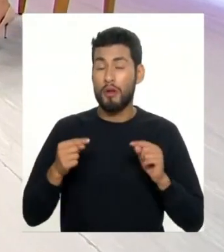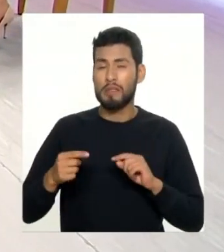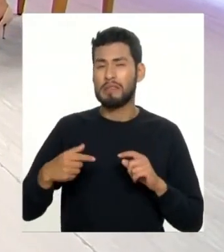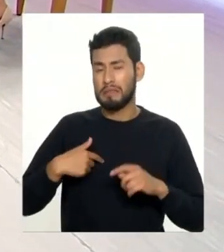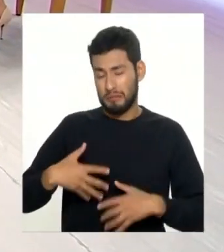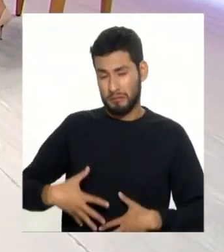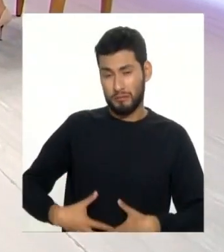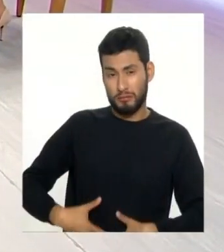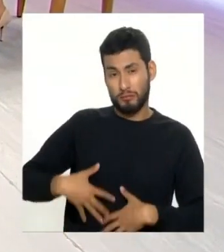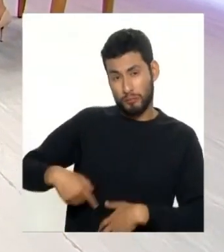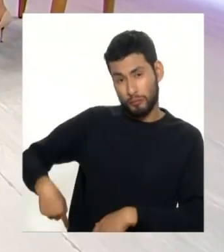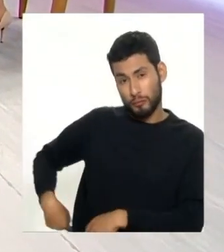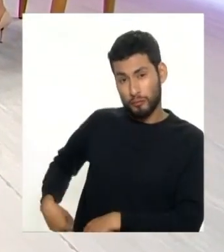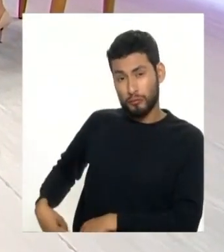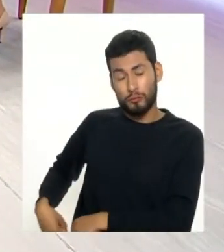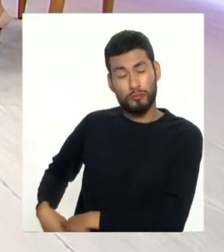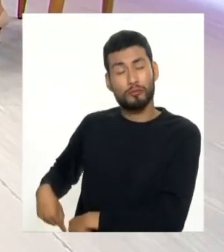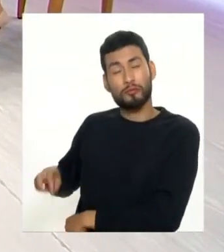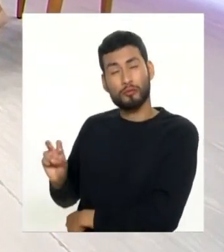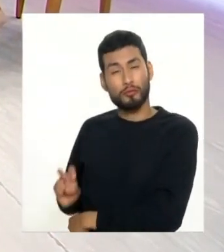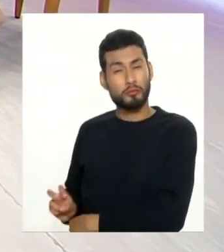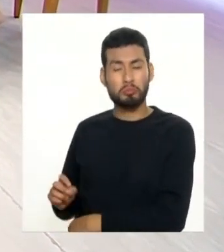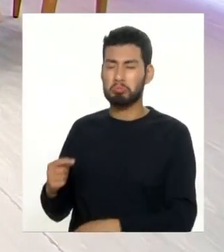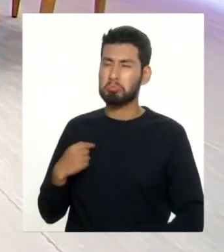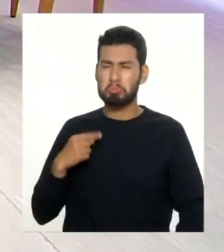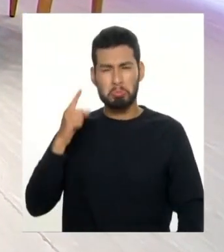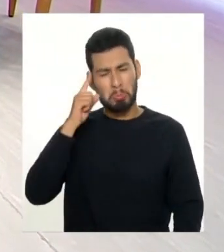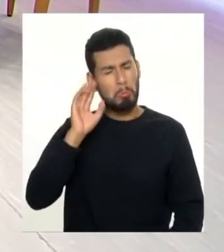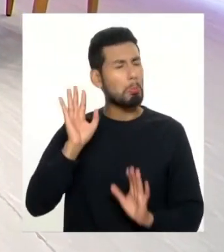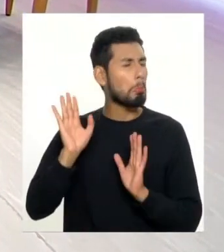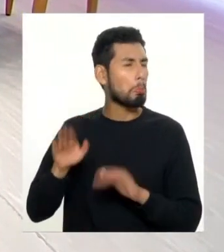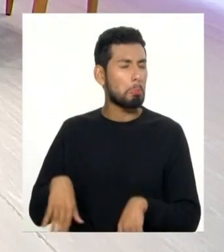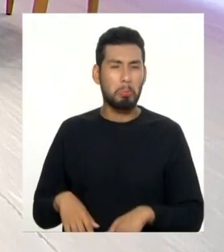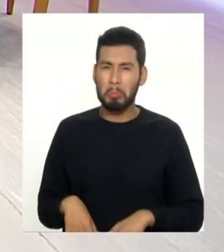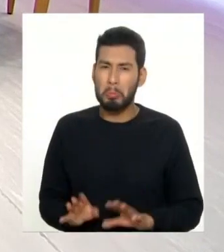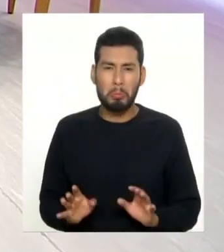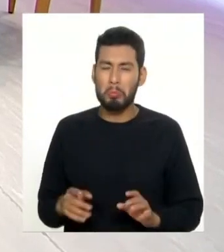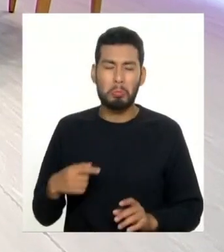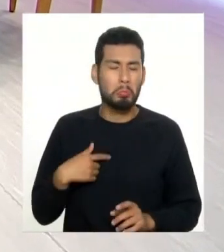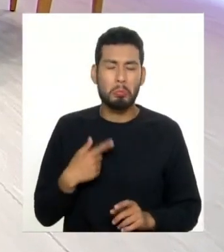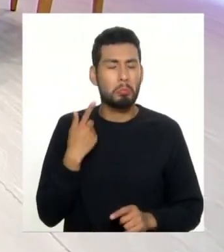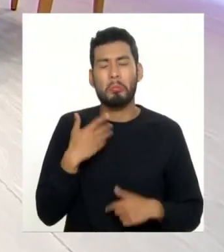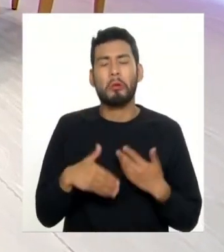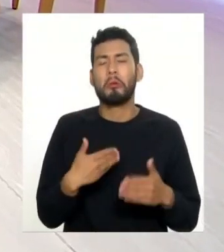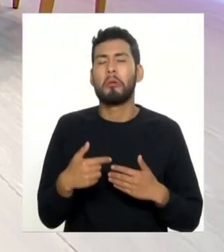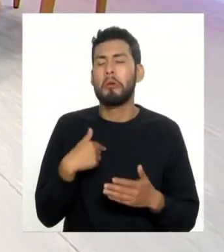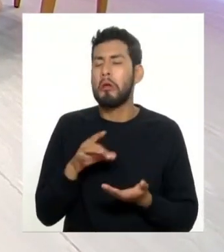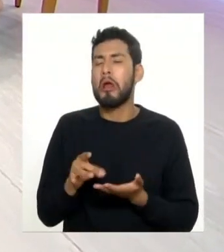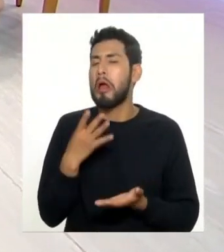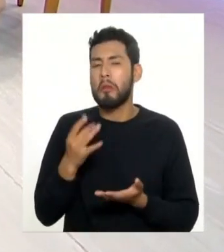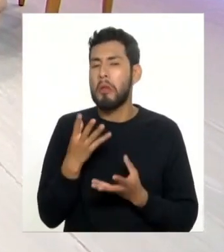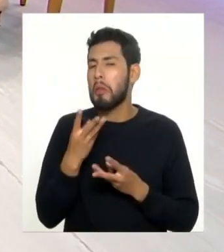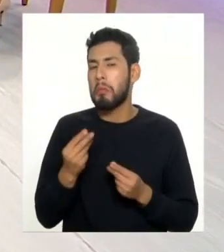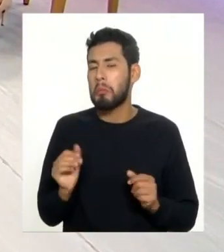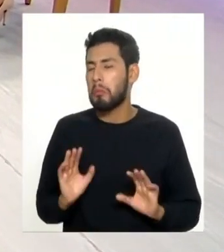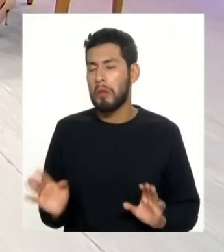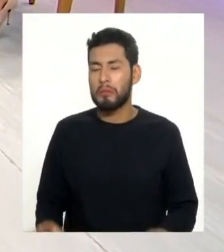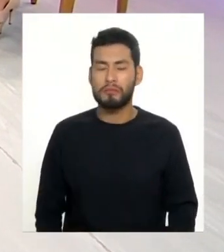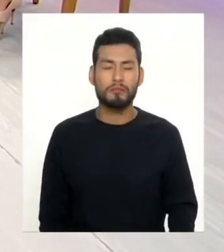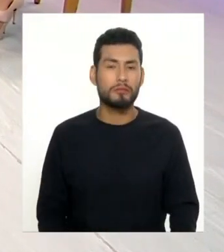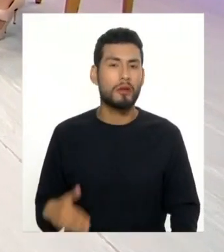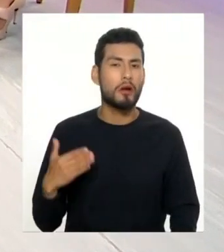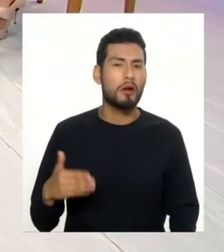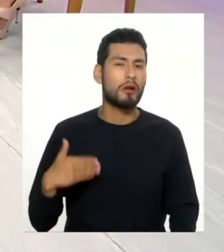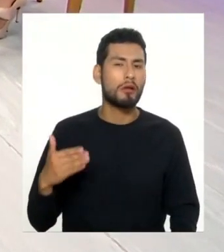lumbar. No le di mucha importancia al tema, ¿no? Me trataba con analgésicos hasta